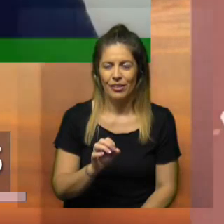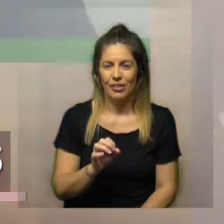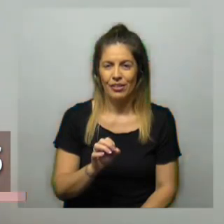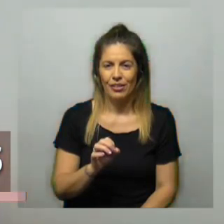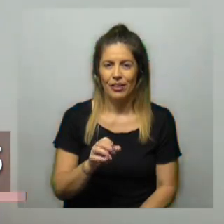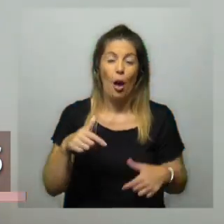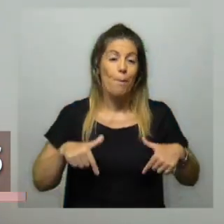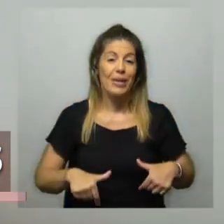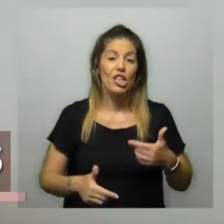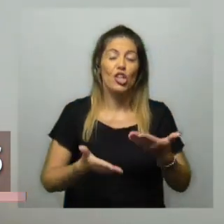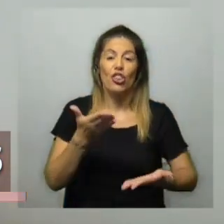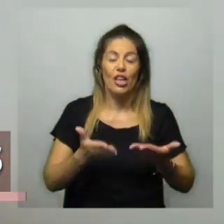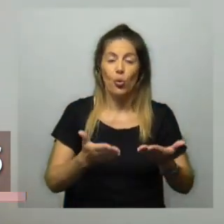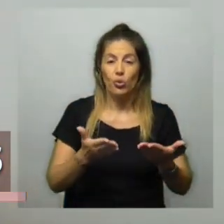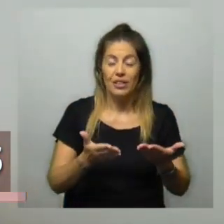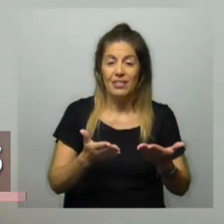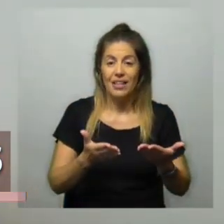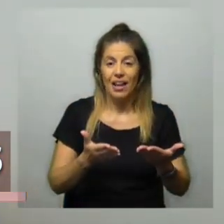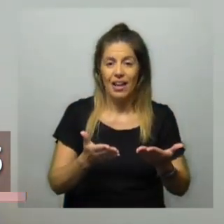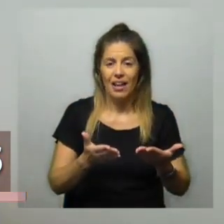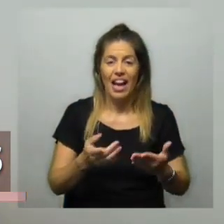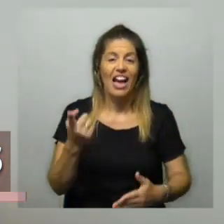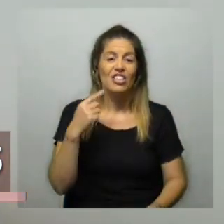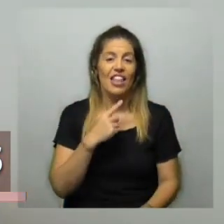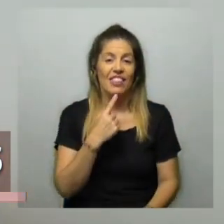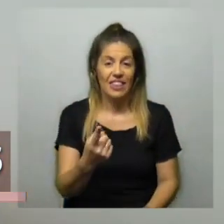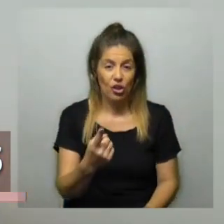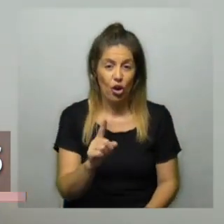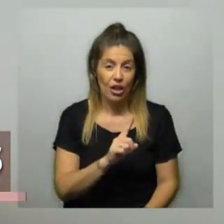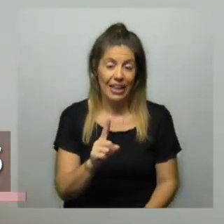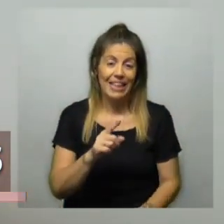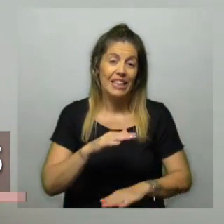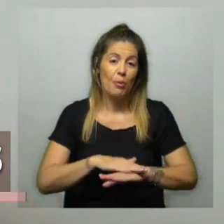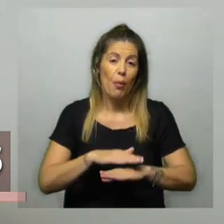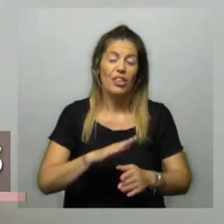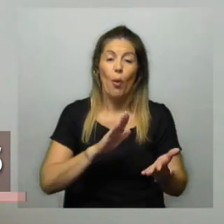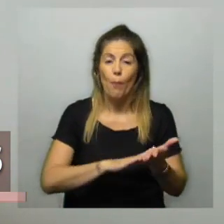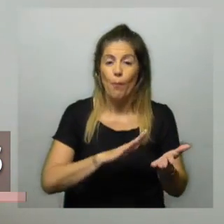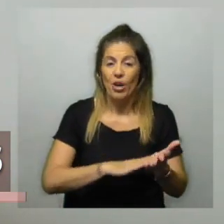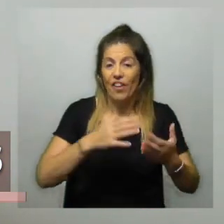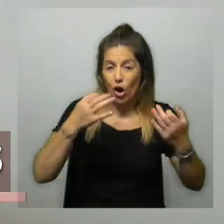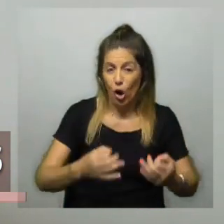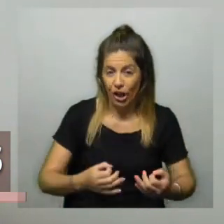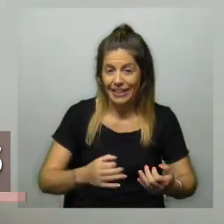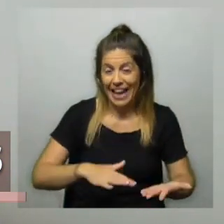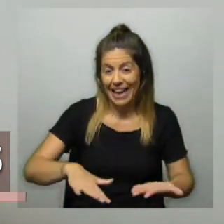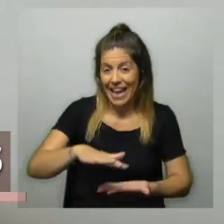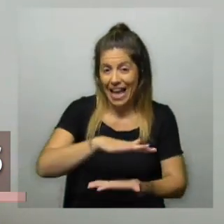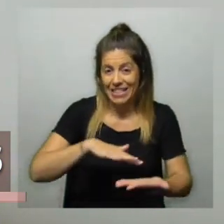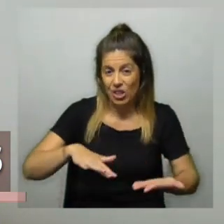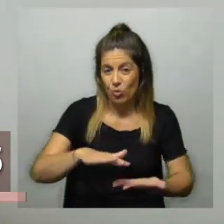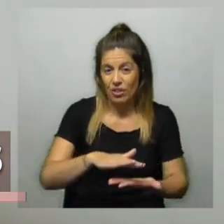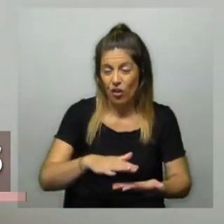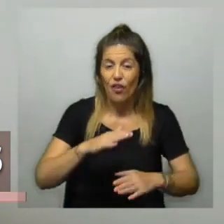El ministro de Justicia, Flavio Dino, ayer dijo que no tiene en este momento pruebas concretas de que lo ocurrido